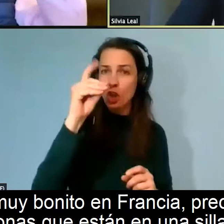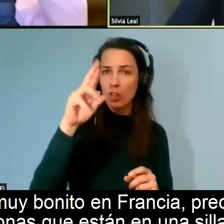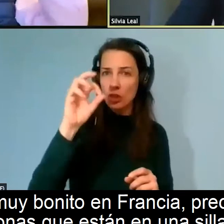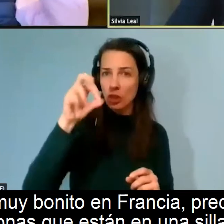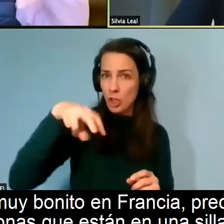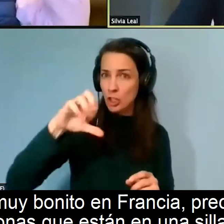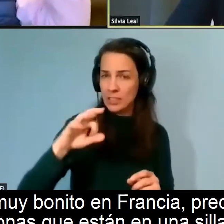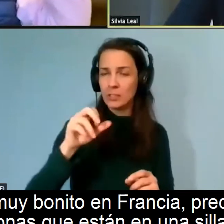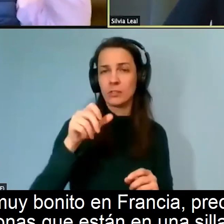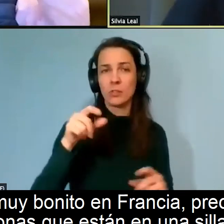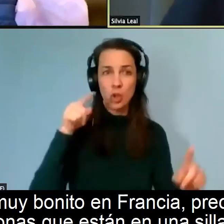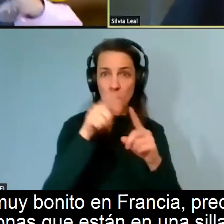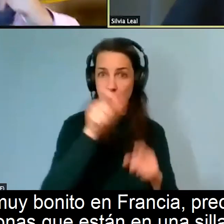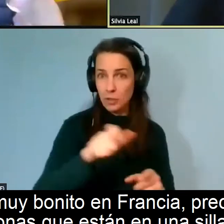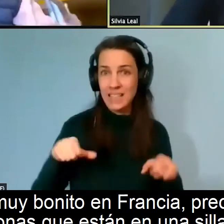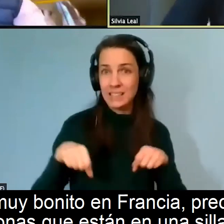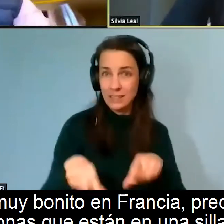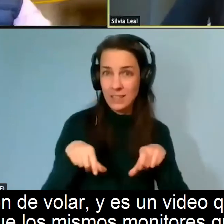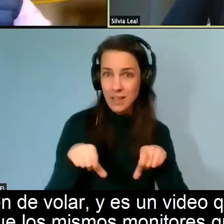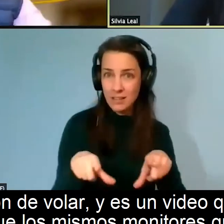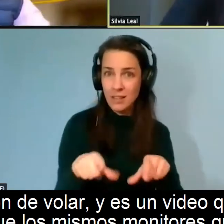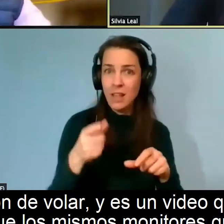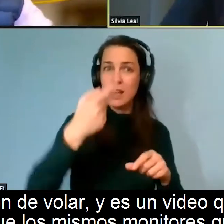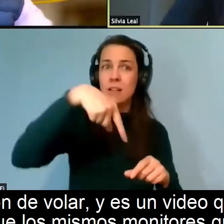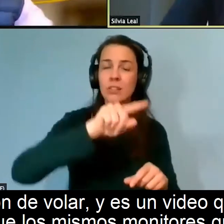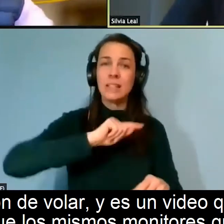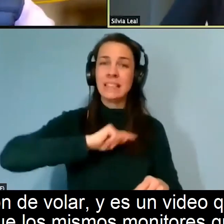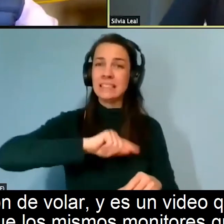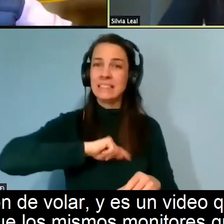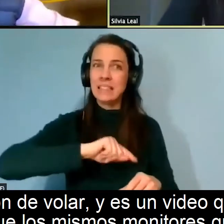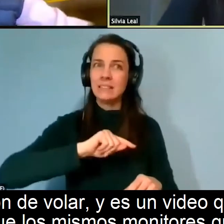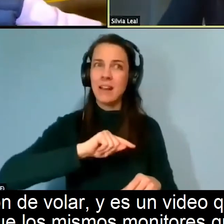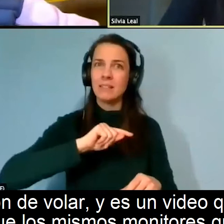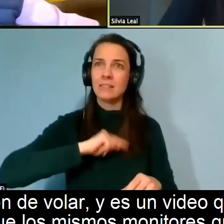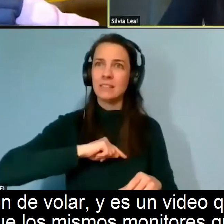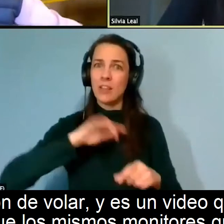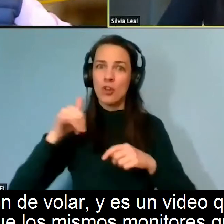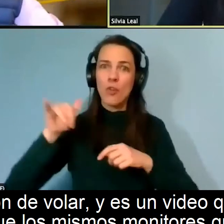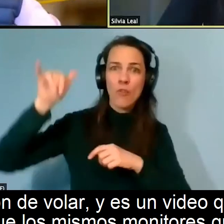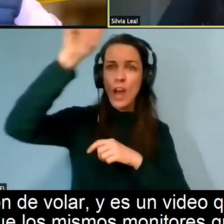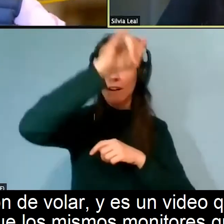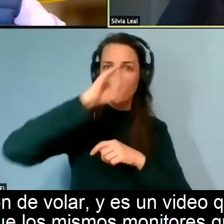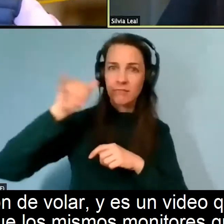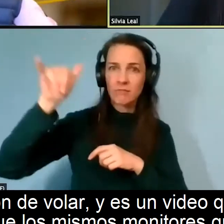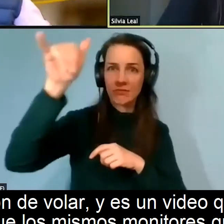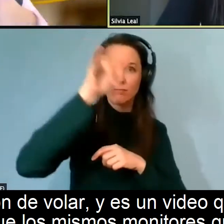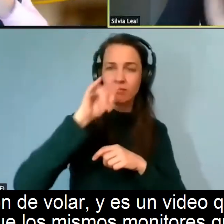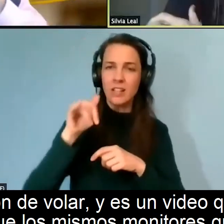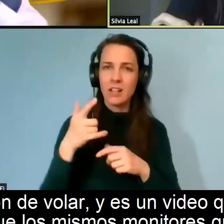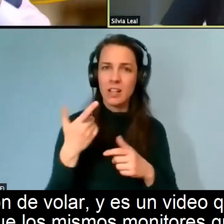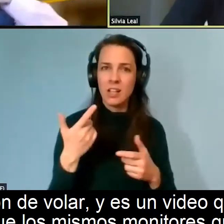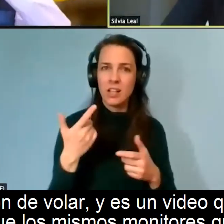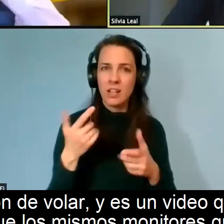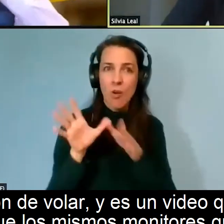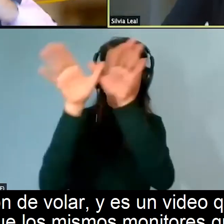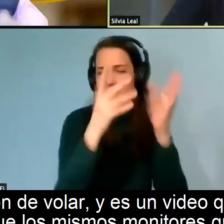están en una silla de ruedas, para que sientan la sensación de volar. Y es un vídeo